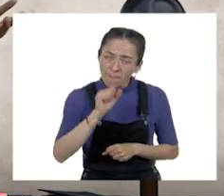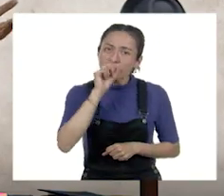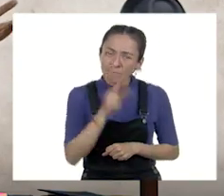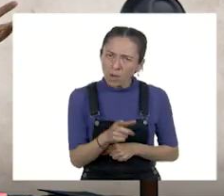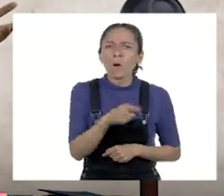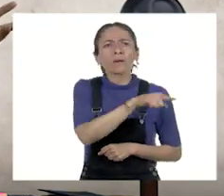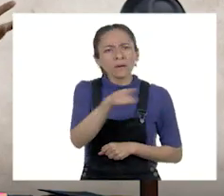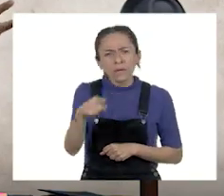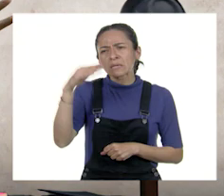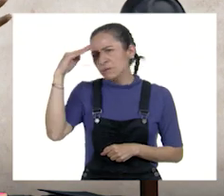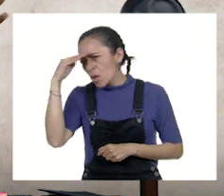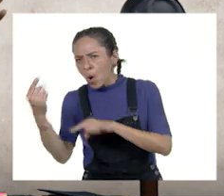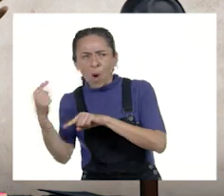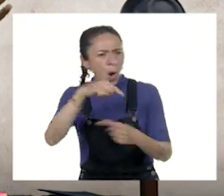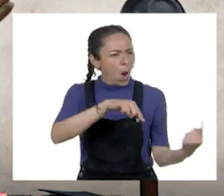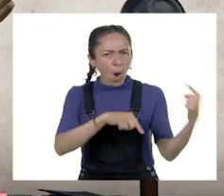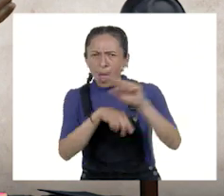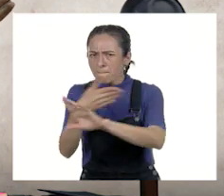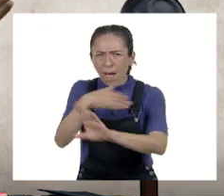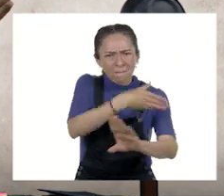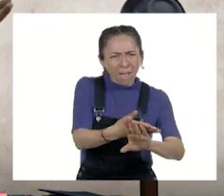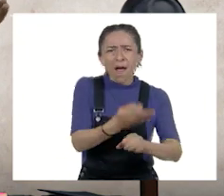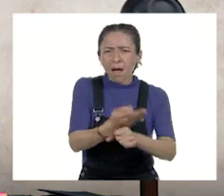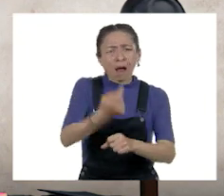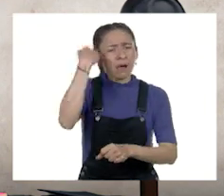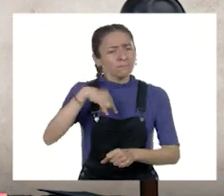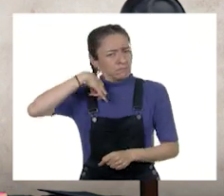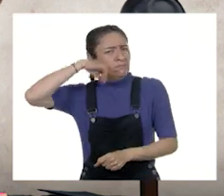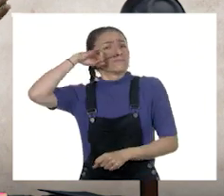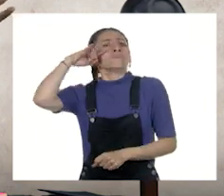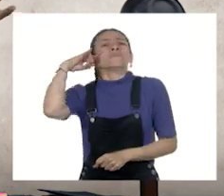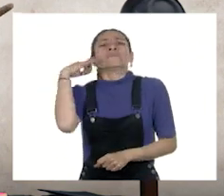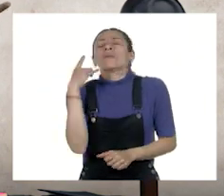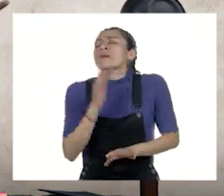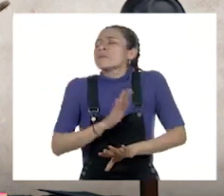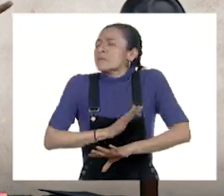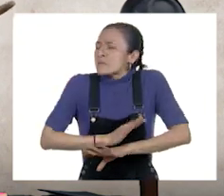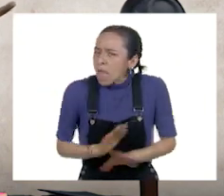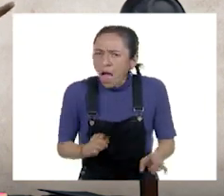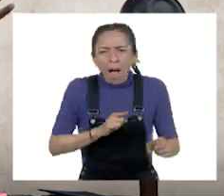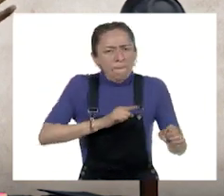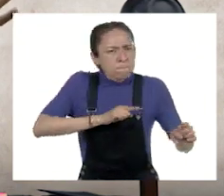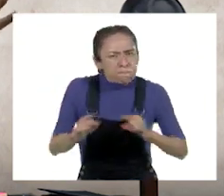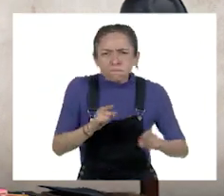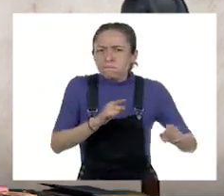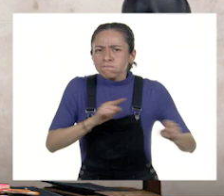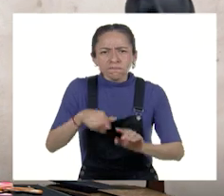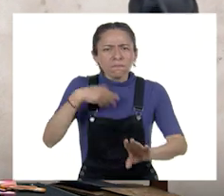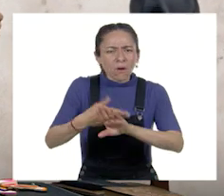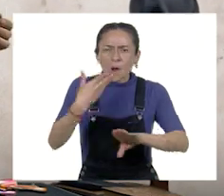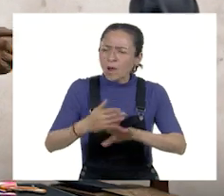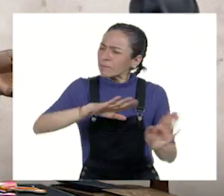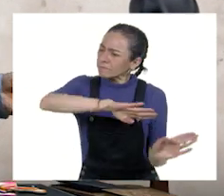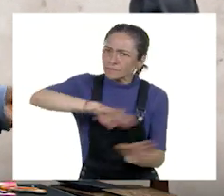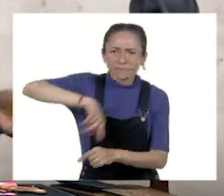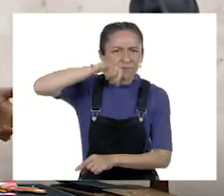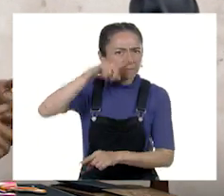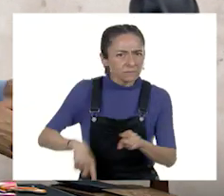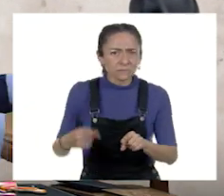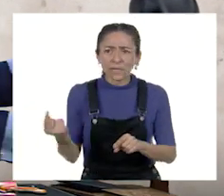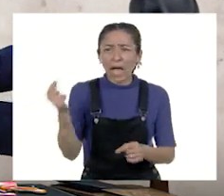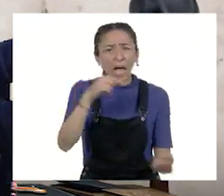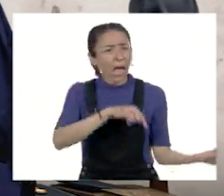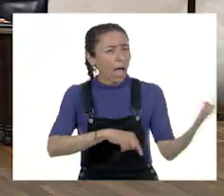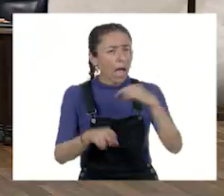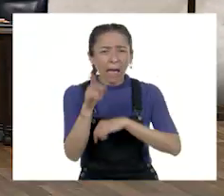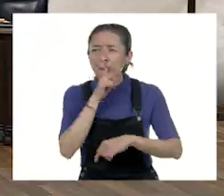que estén resentidos en estos momentos, retiren todos los insultos, todas las injurias que uno a otro se